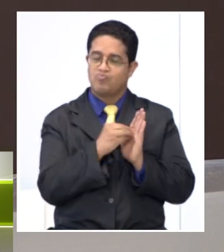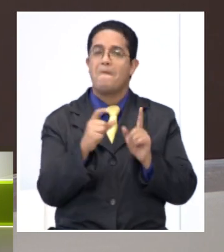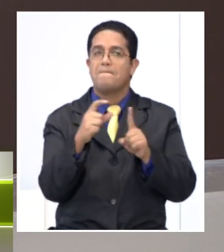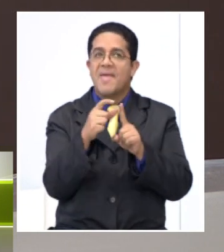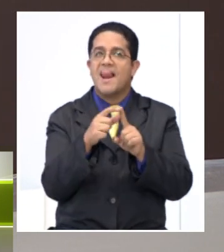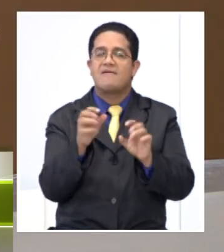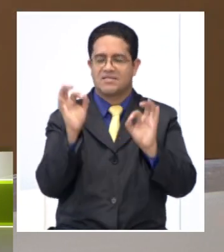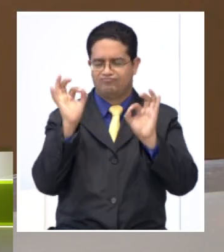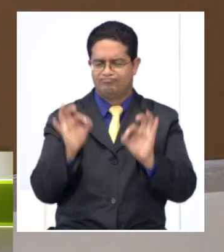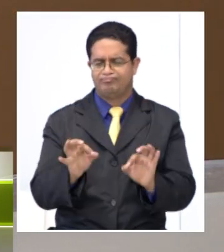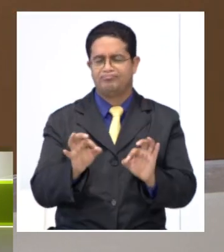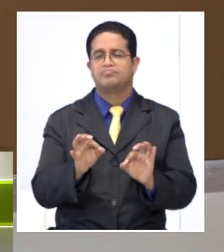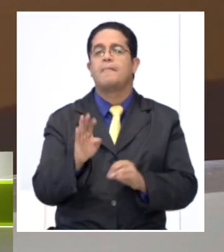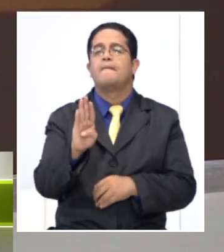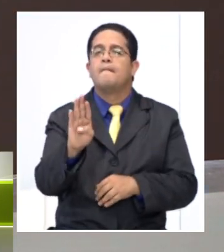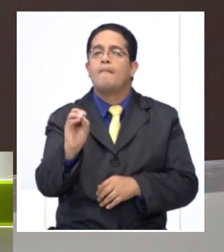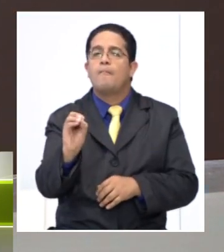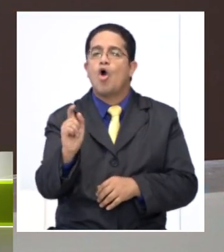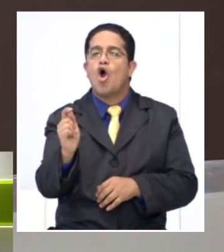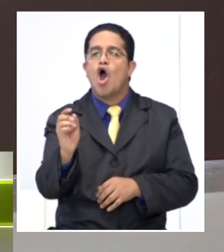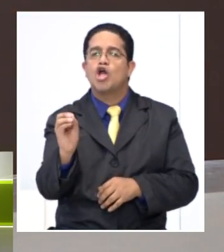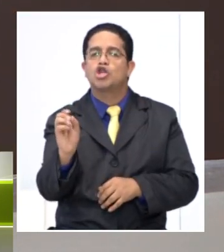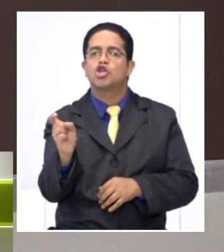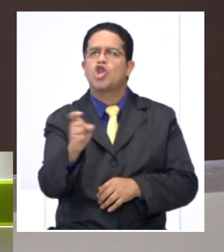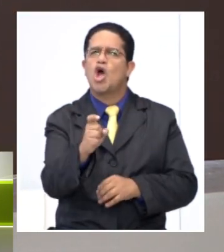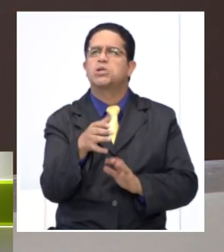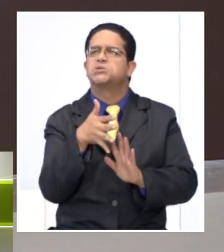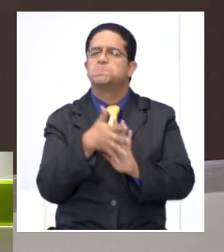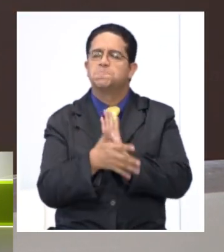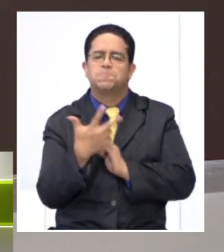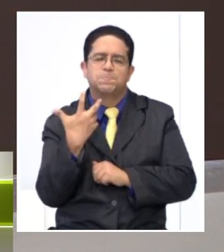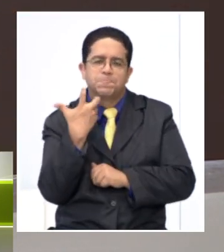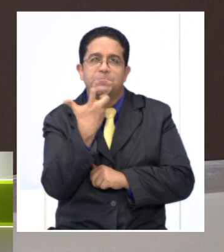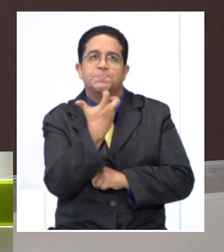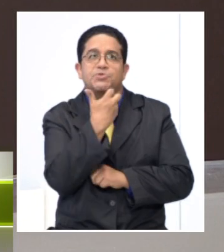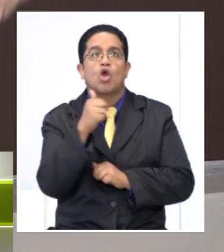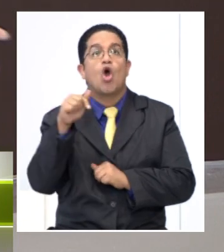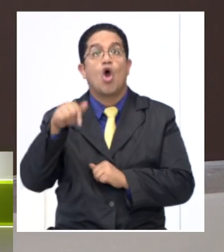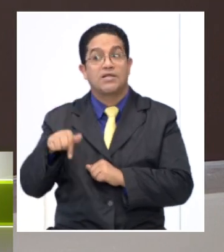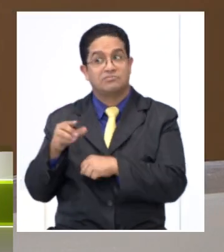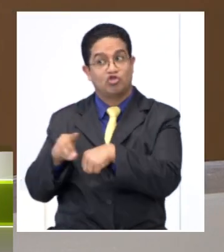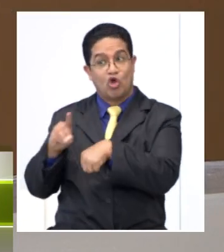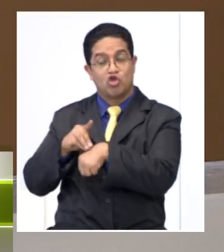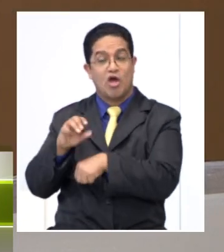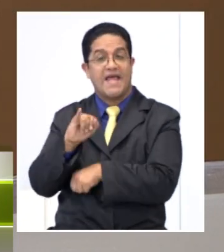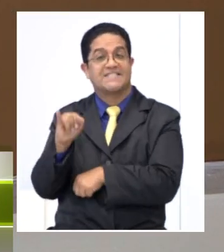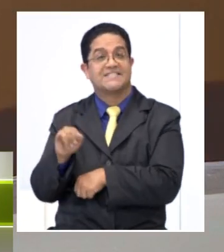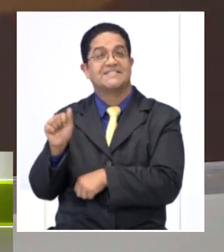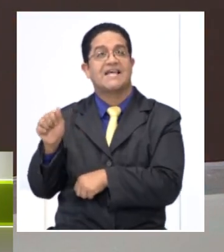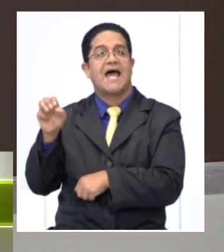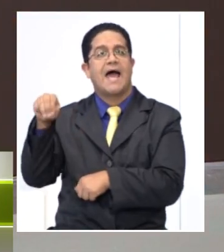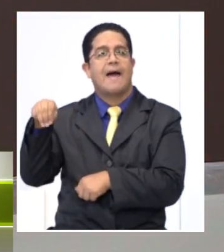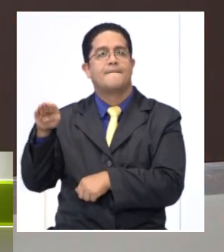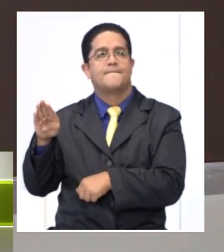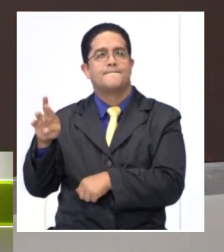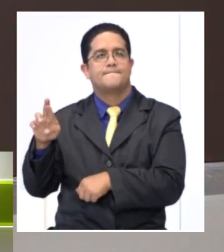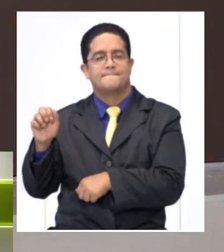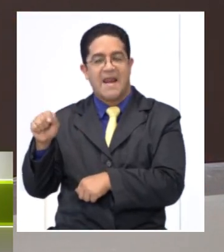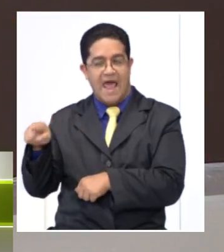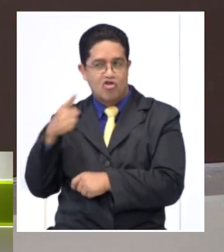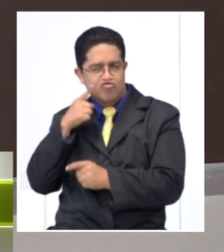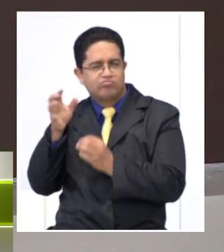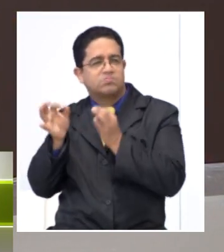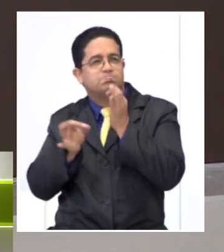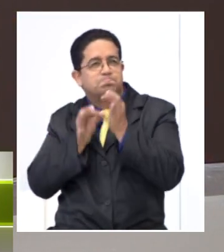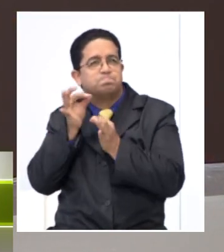término válido para referirnos a este tipo de producto. Hoy la doctora Josmer Zambrano, especialista en medicina estética y antienvejecimiento, nos